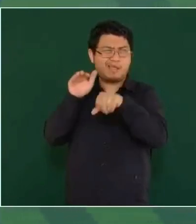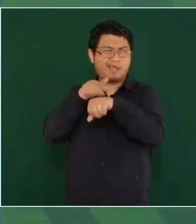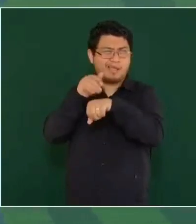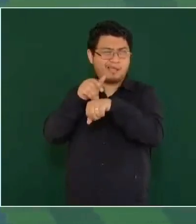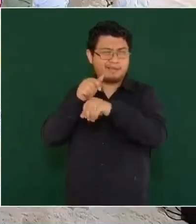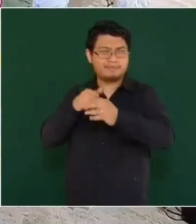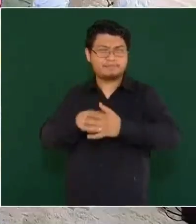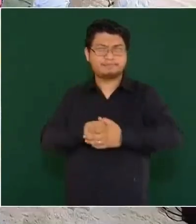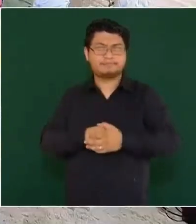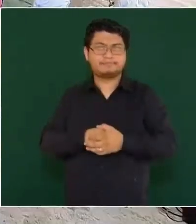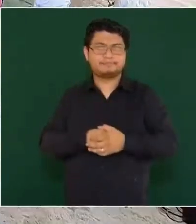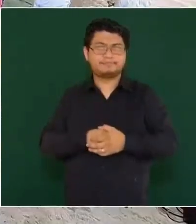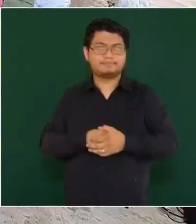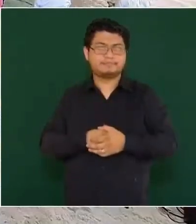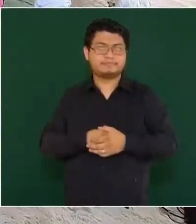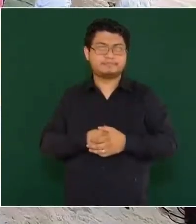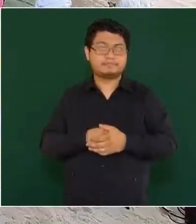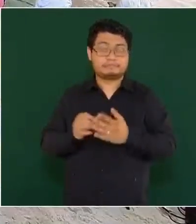decías